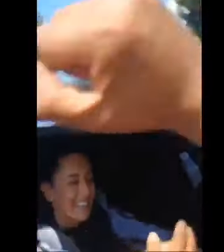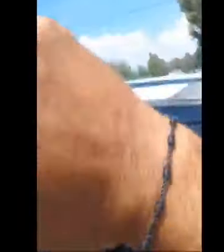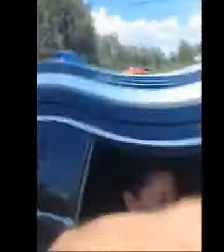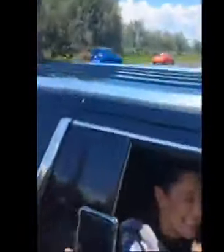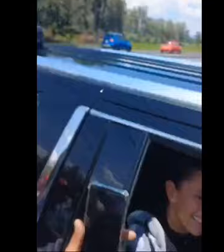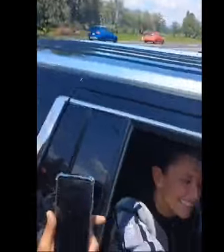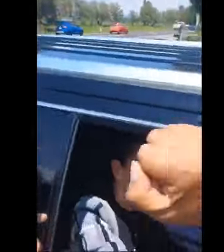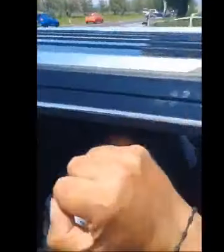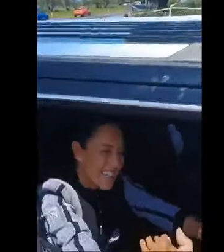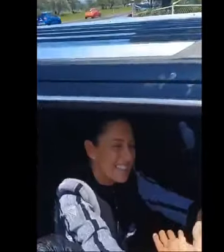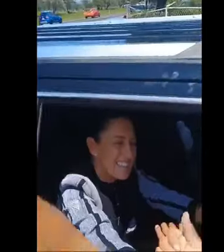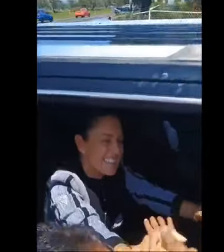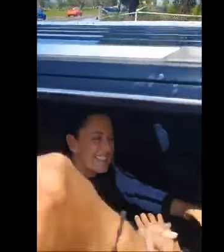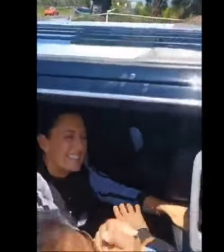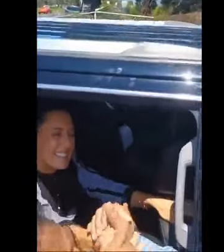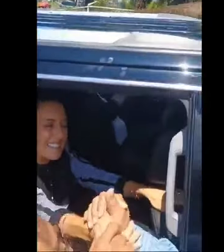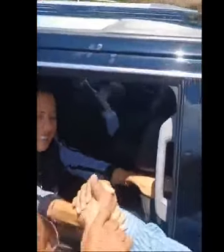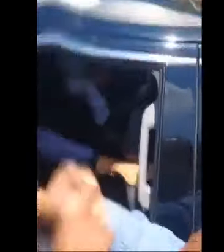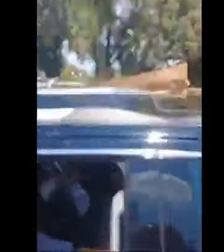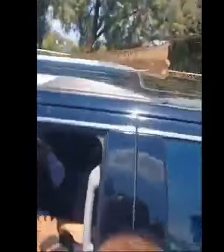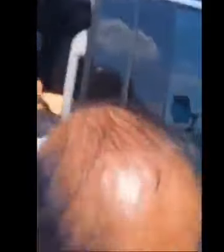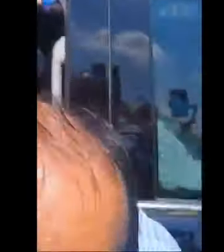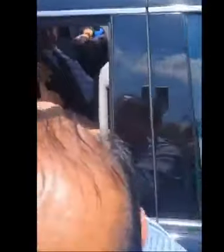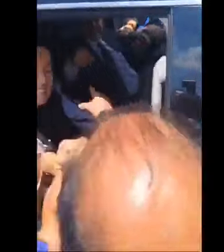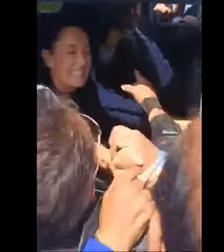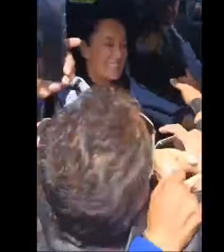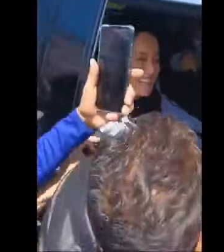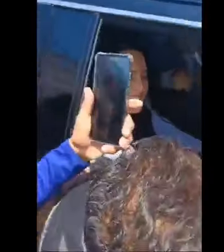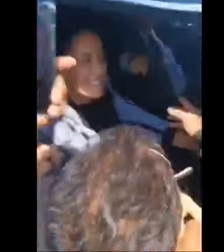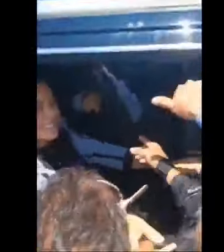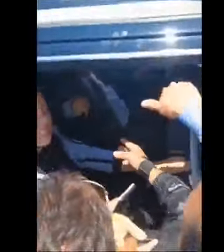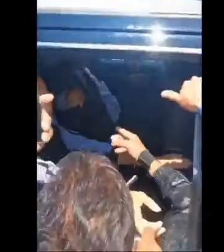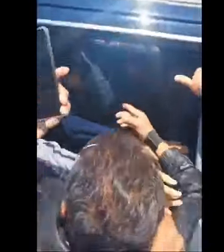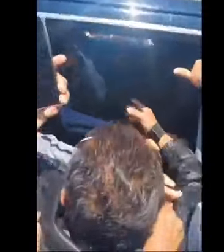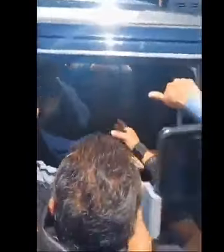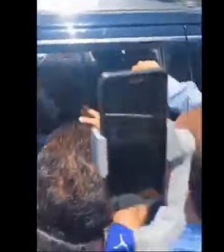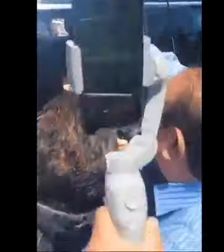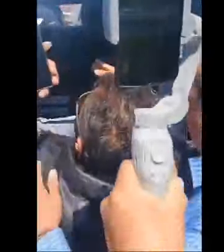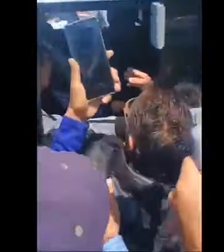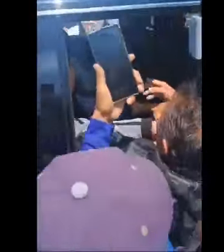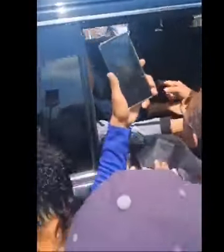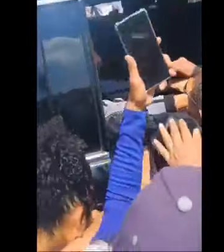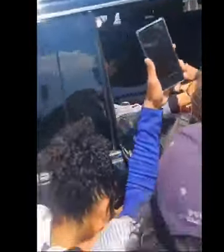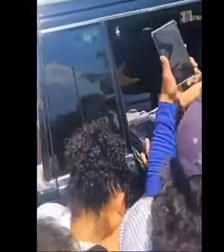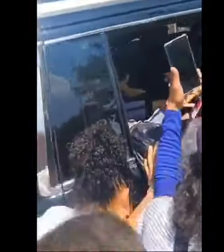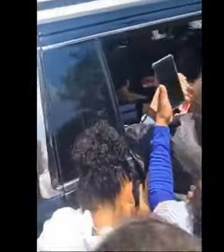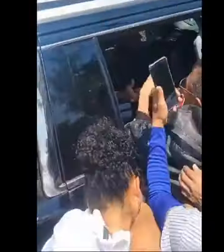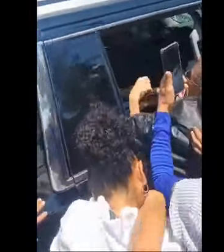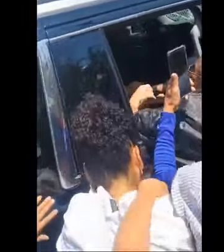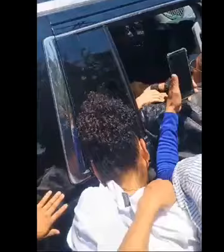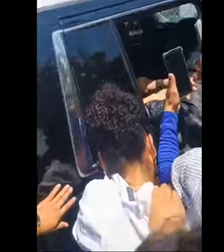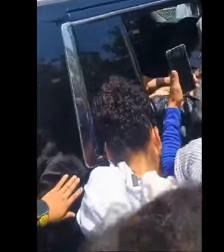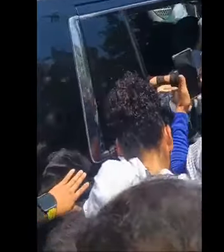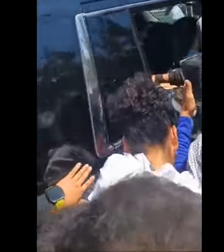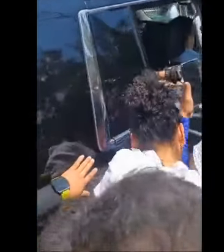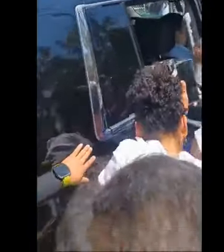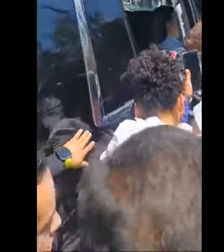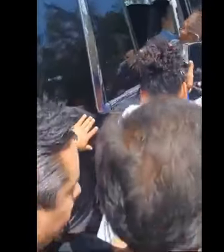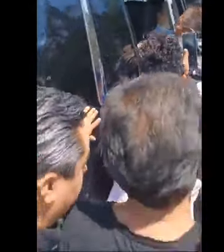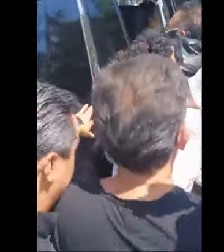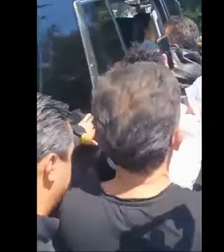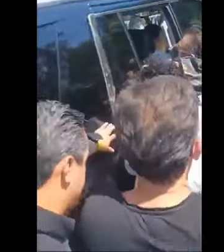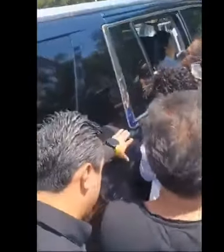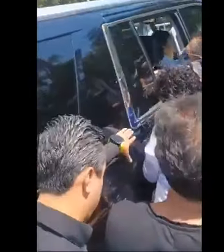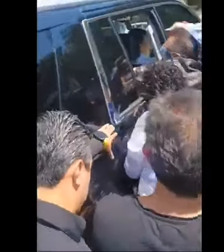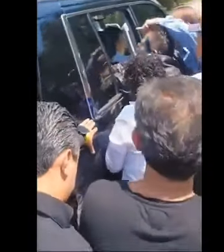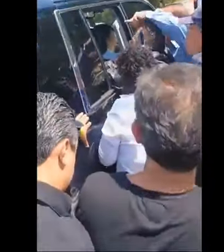¡Aquí se ve la fuerza del EP! ¡Aquí se ve la fuerza del EP! ¡Aquí